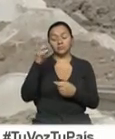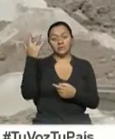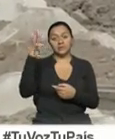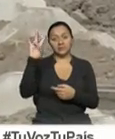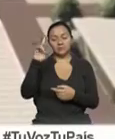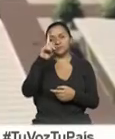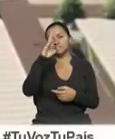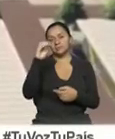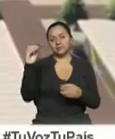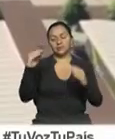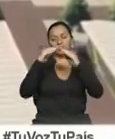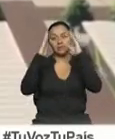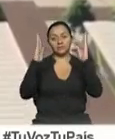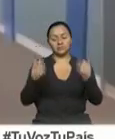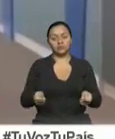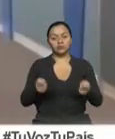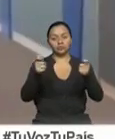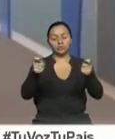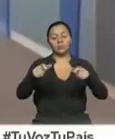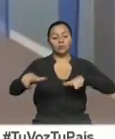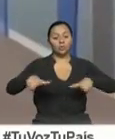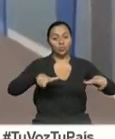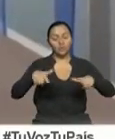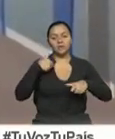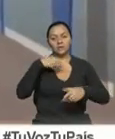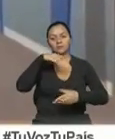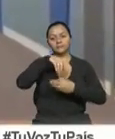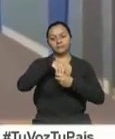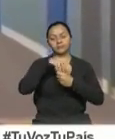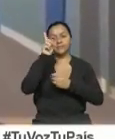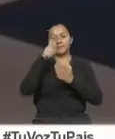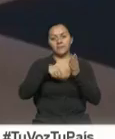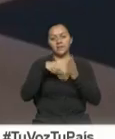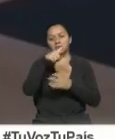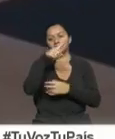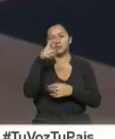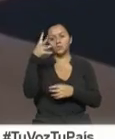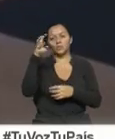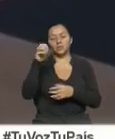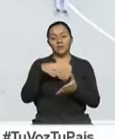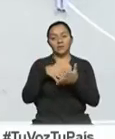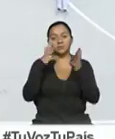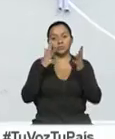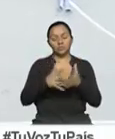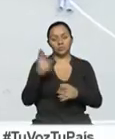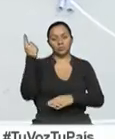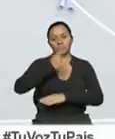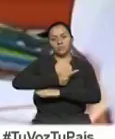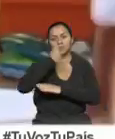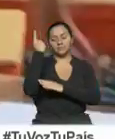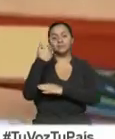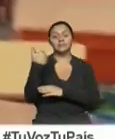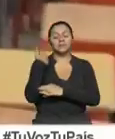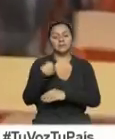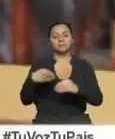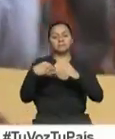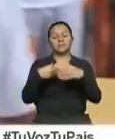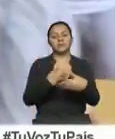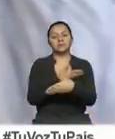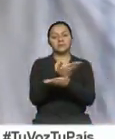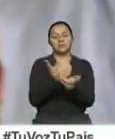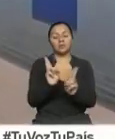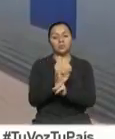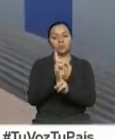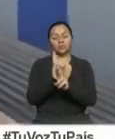estas unidades. Cada establecimiento tiene capacidad para 1,140 estudiantes por jornada. Cuentan con salón de uso